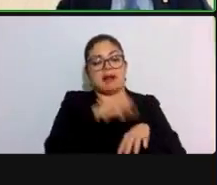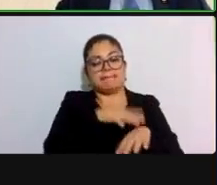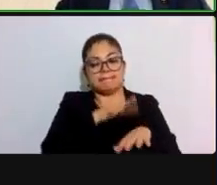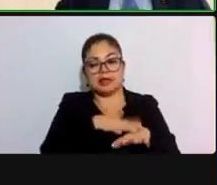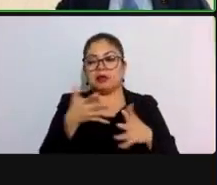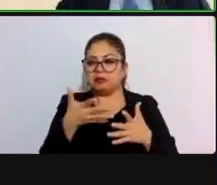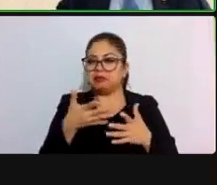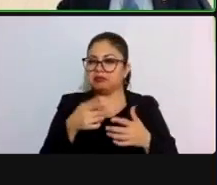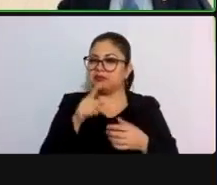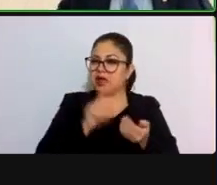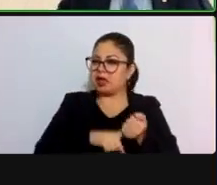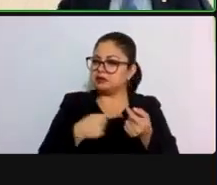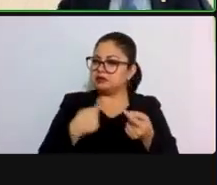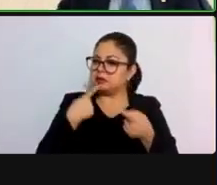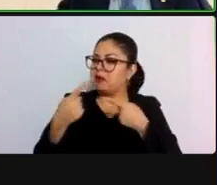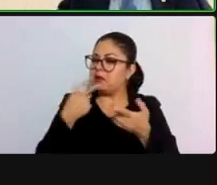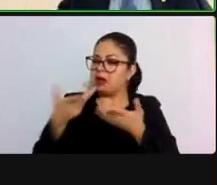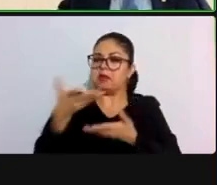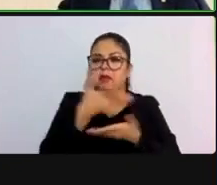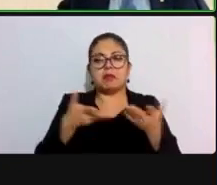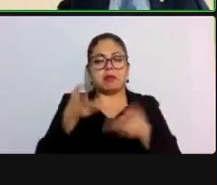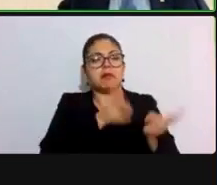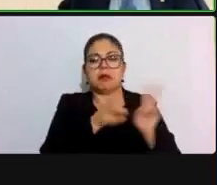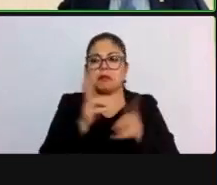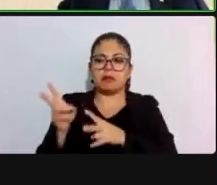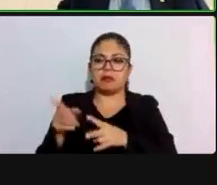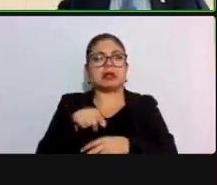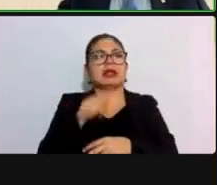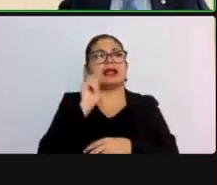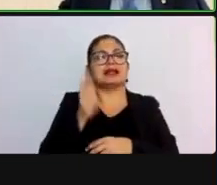volvió muy popular, casi que un tema de competencia social.